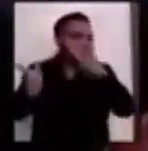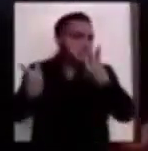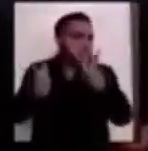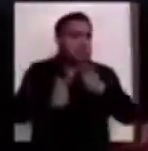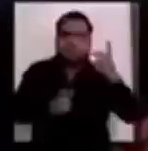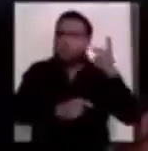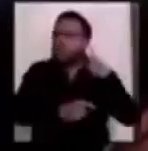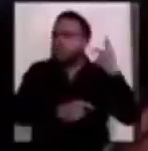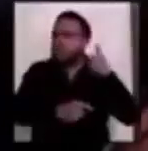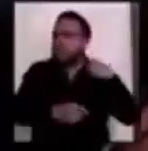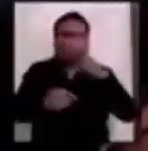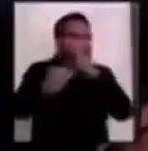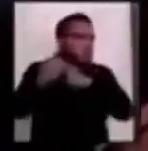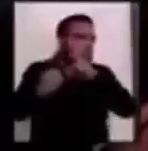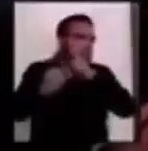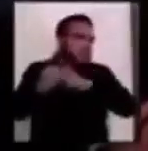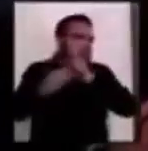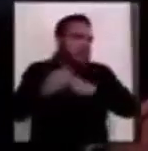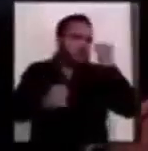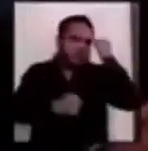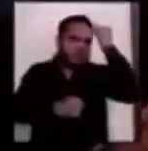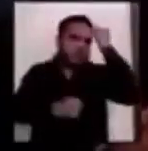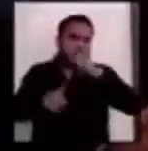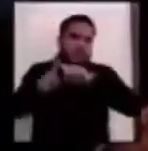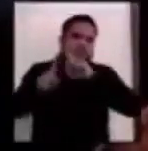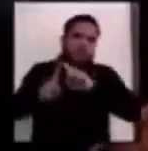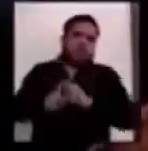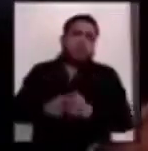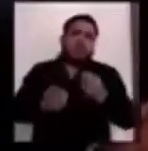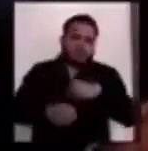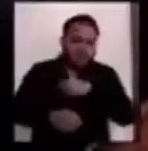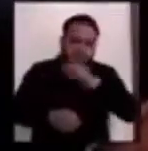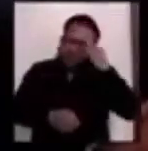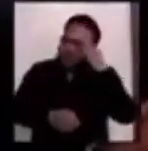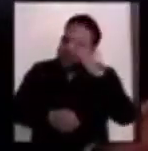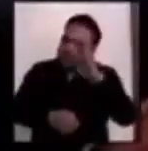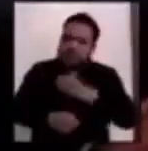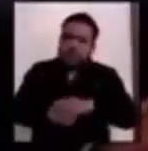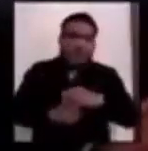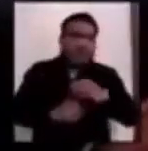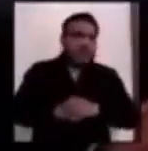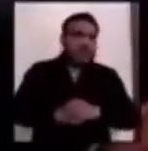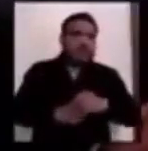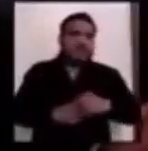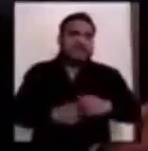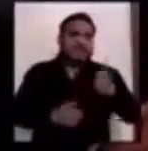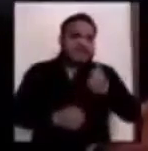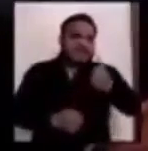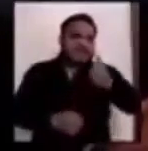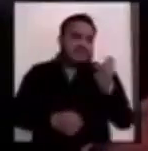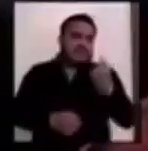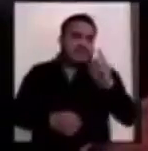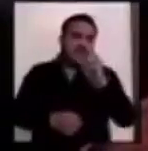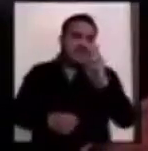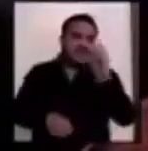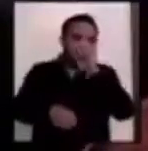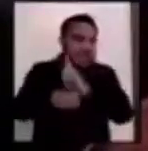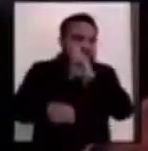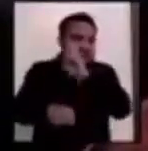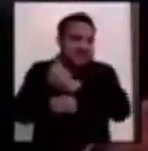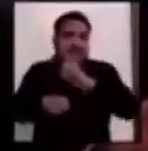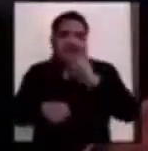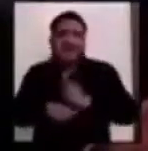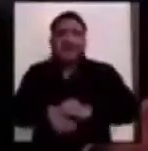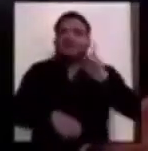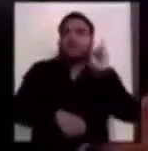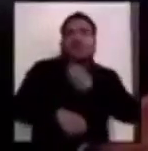sabemos que cada día hay mujeres y hombres víctimas del crimen y que también hay mujeres y hombres que